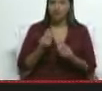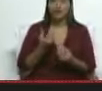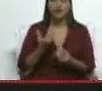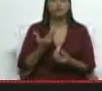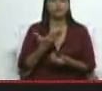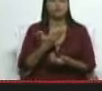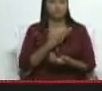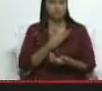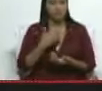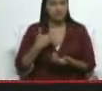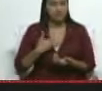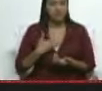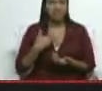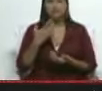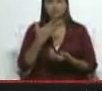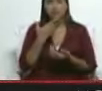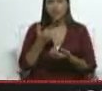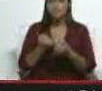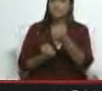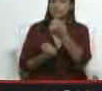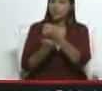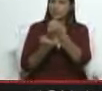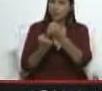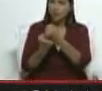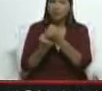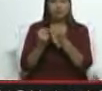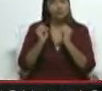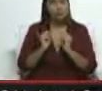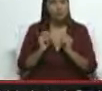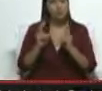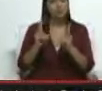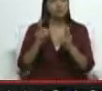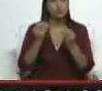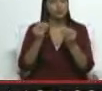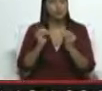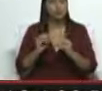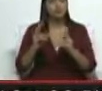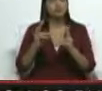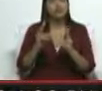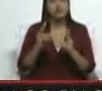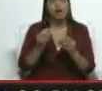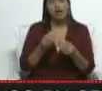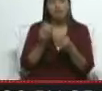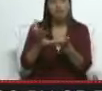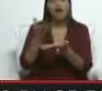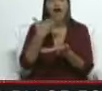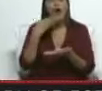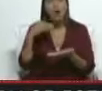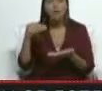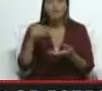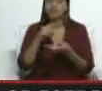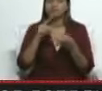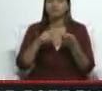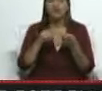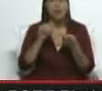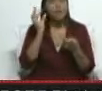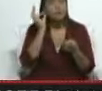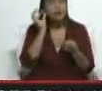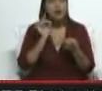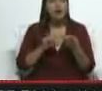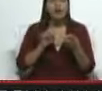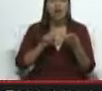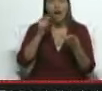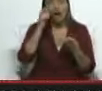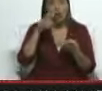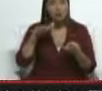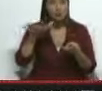para brindar el mayor apoyo y dar las mejores oportunidades a los más jóvenes a las mujeres a los pueblos